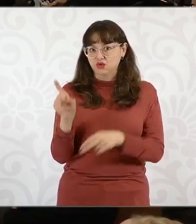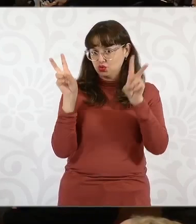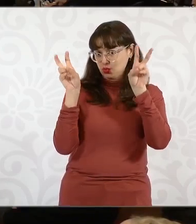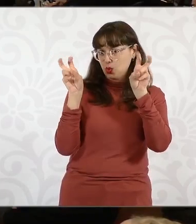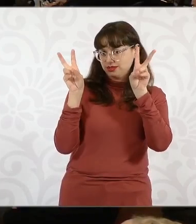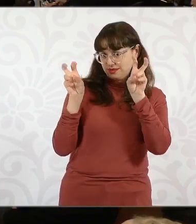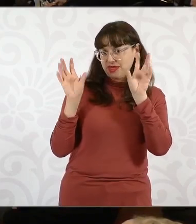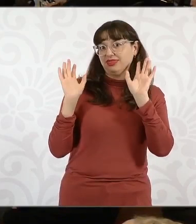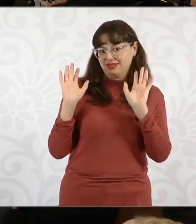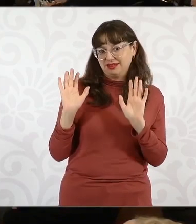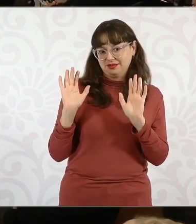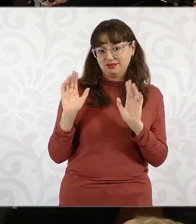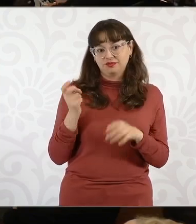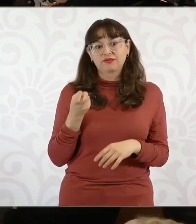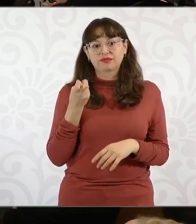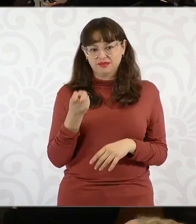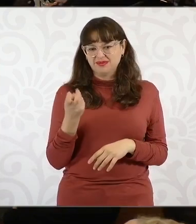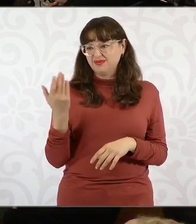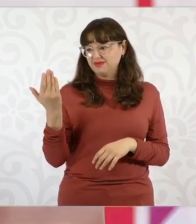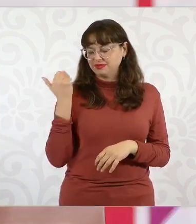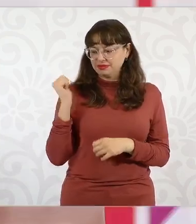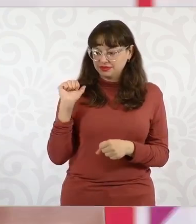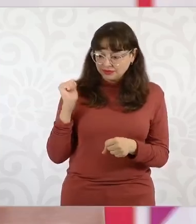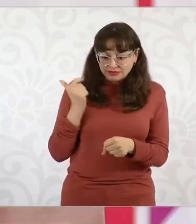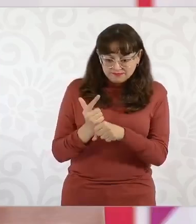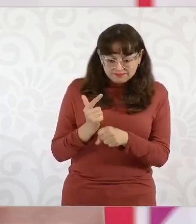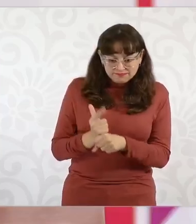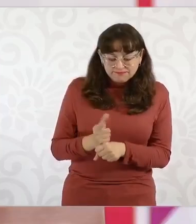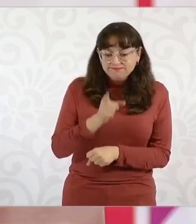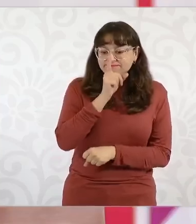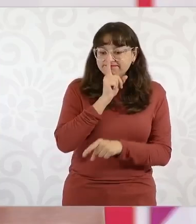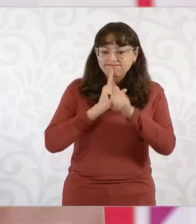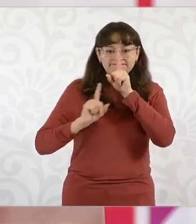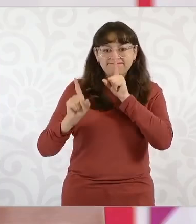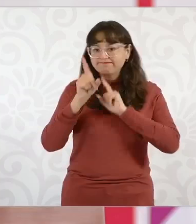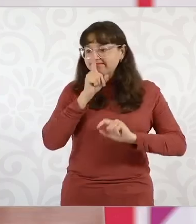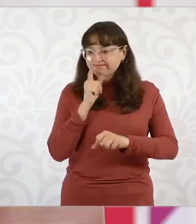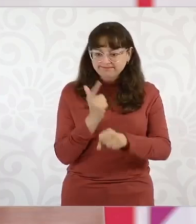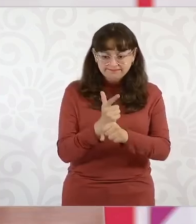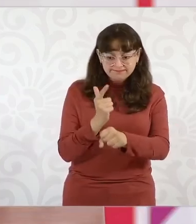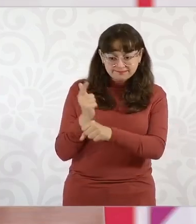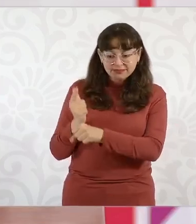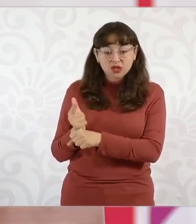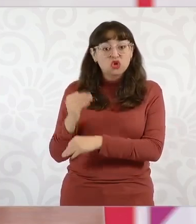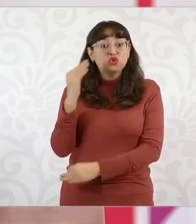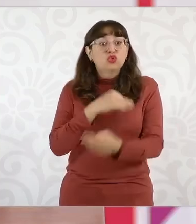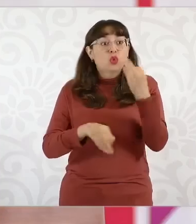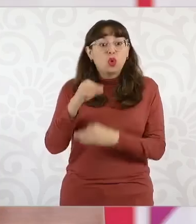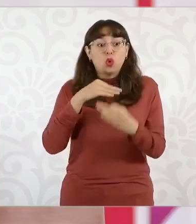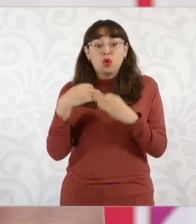de mentiras presentó cómo se armó todo este mecanismo en las redes sociales de manera